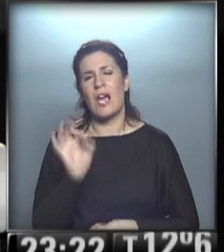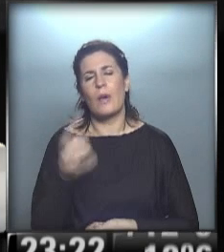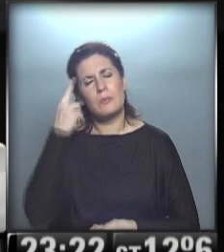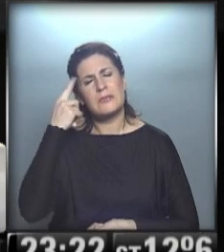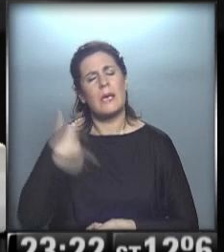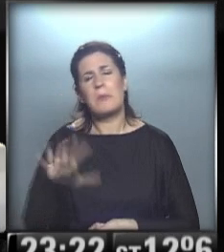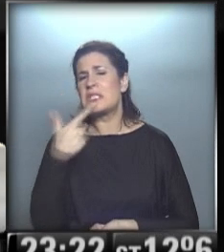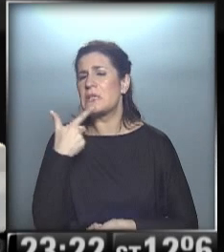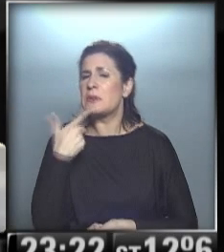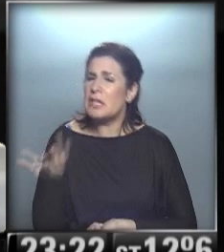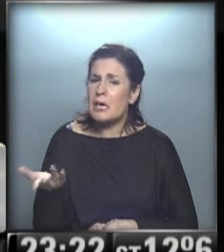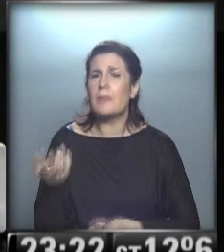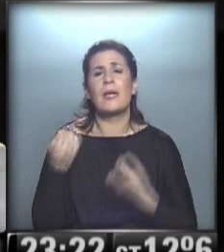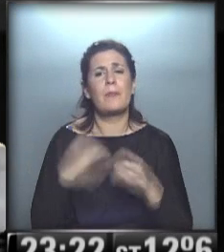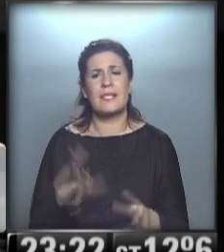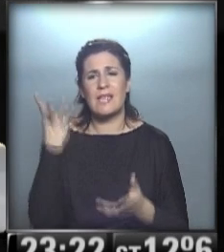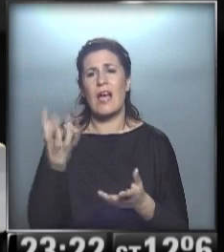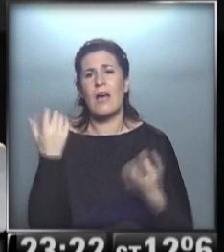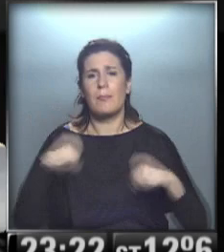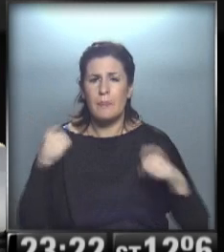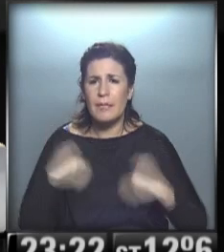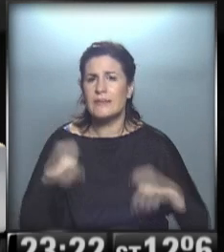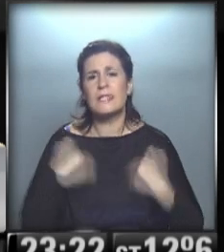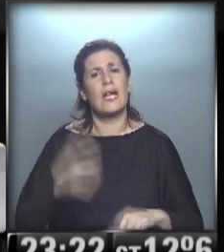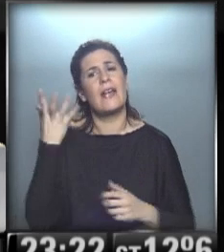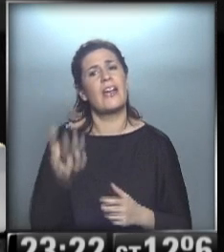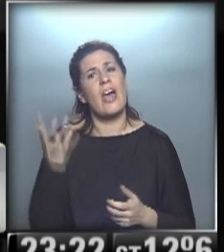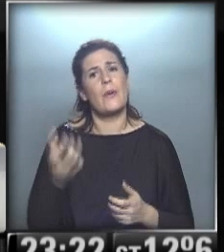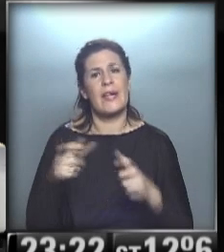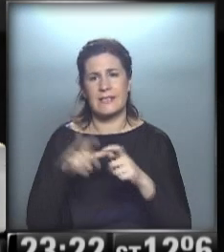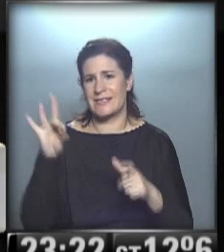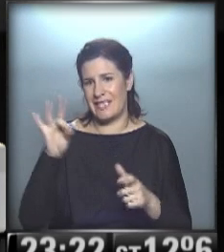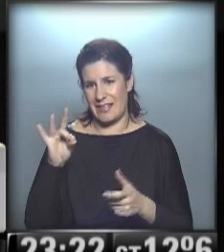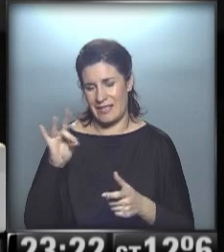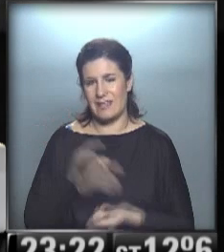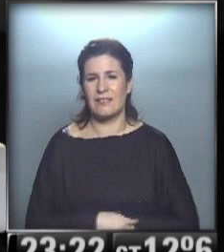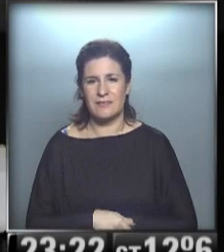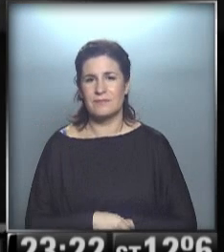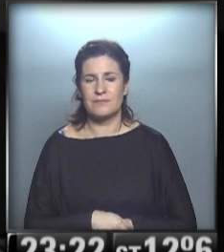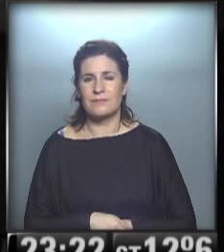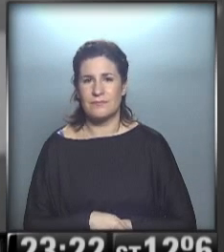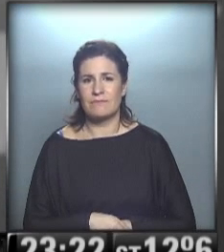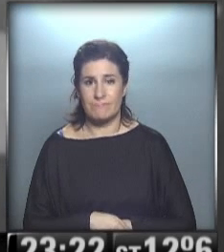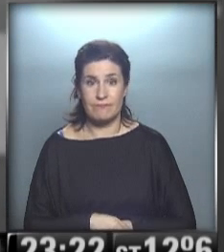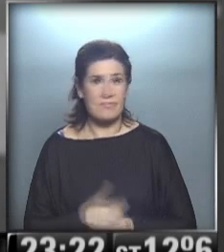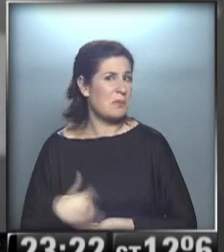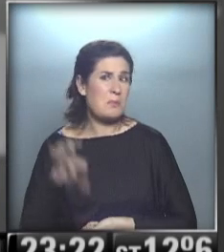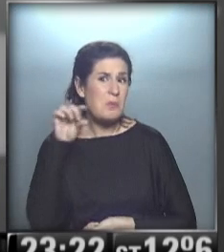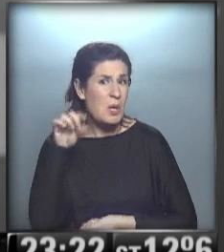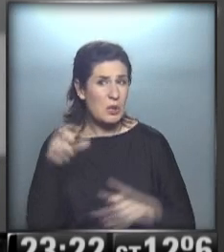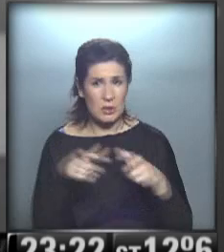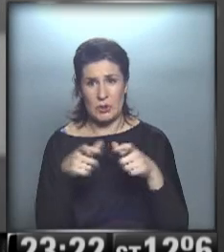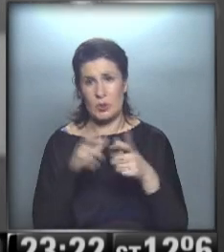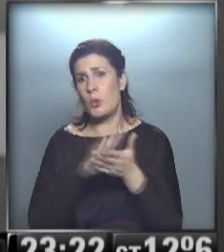en septiembre se pongan a ensayar, a probar a ver qué pasa y seguramente esos ensayos se van a grabar. Así que en breve se viene